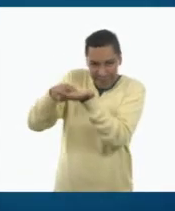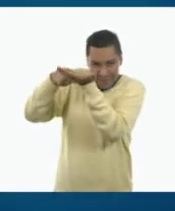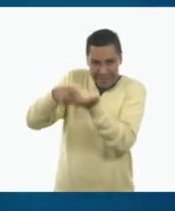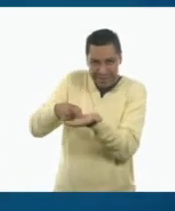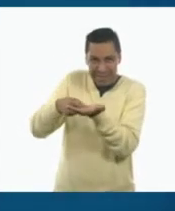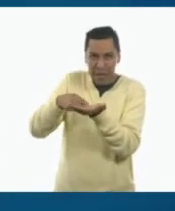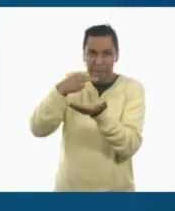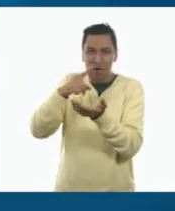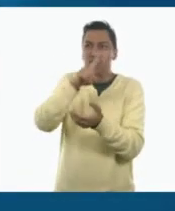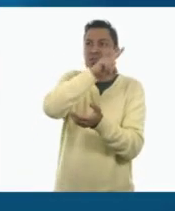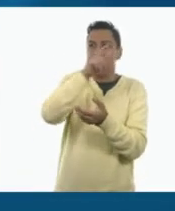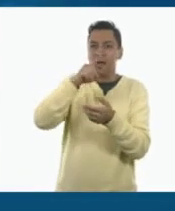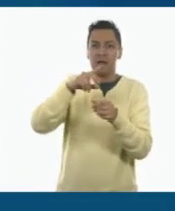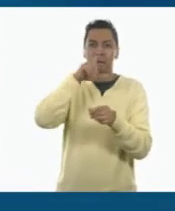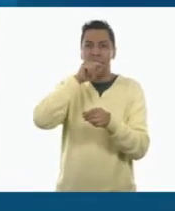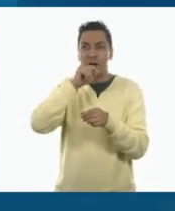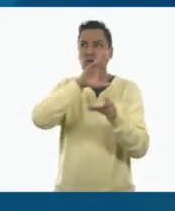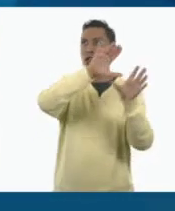100 volando.